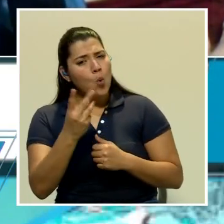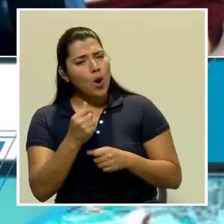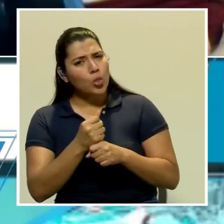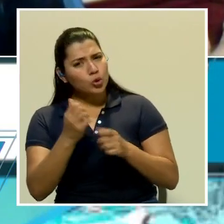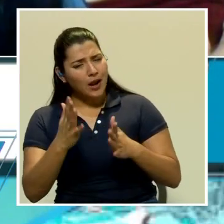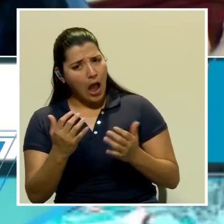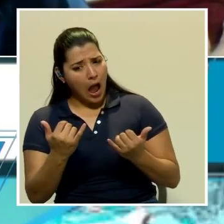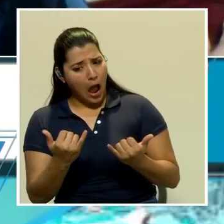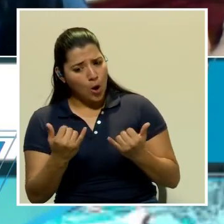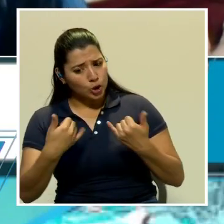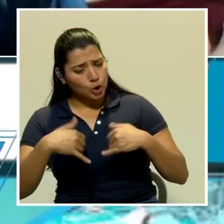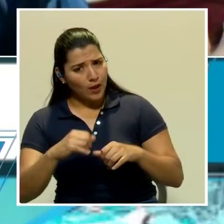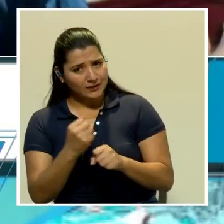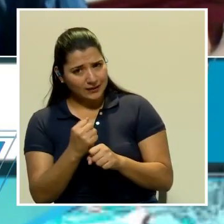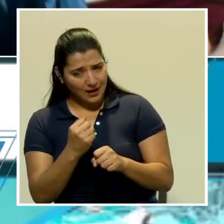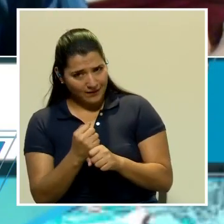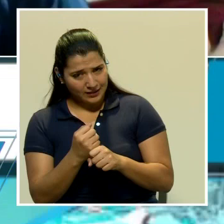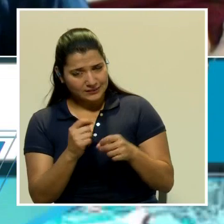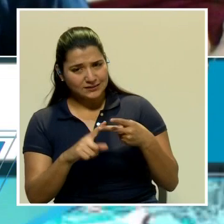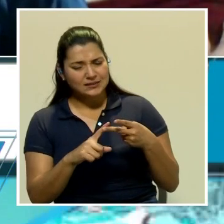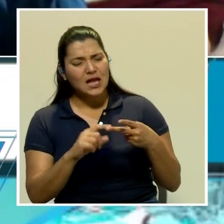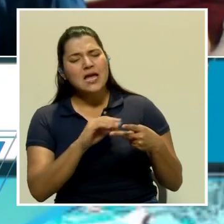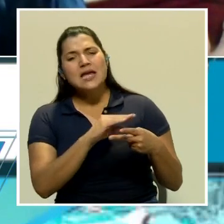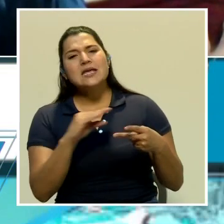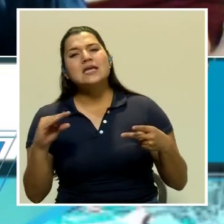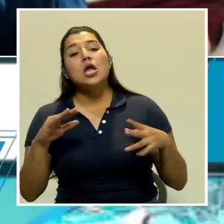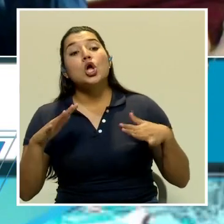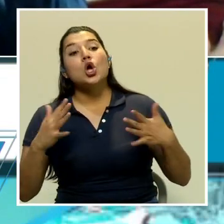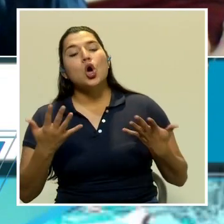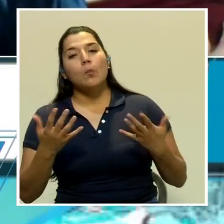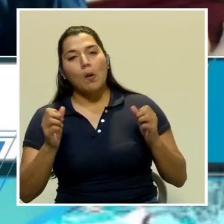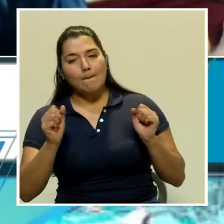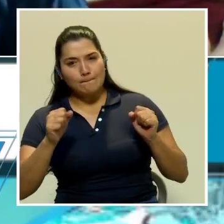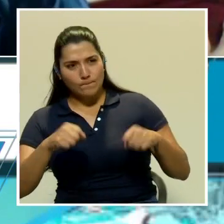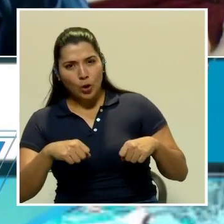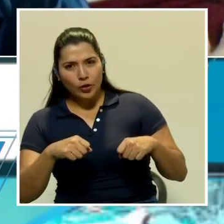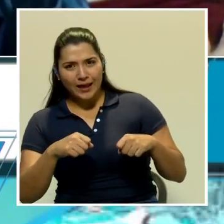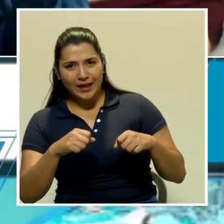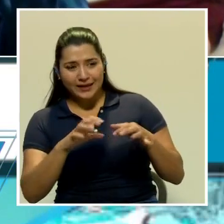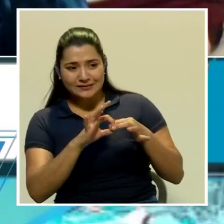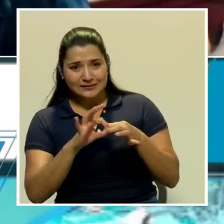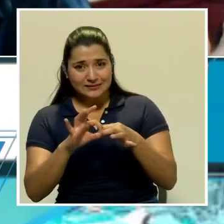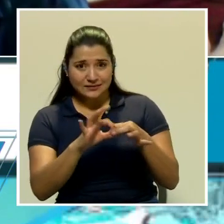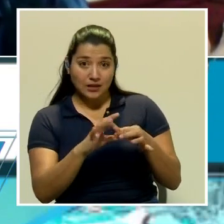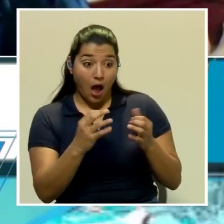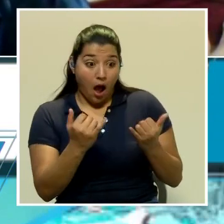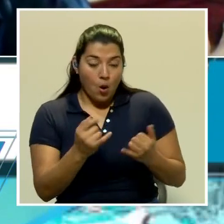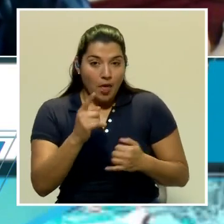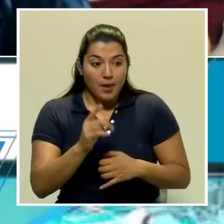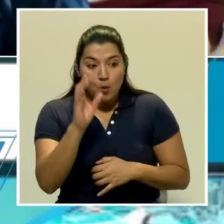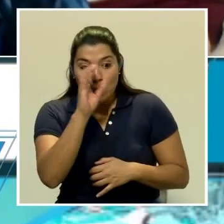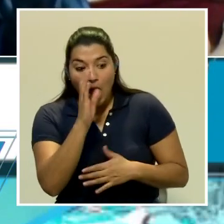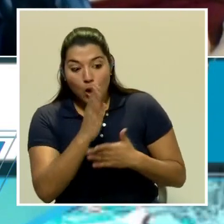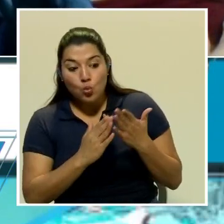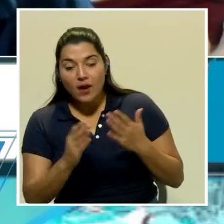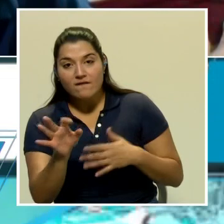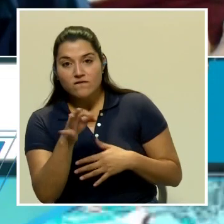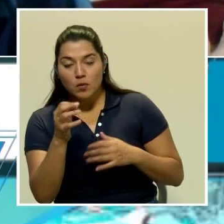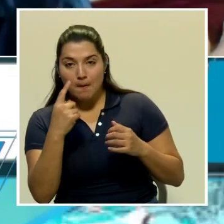de ellas están activas? Y lo más importante, ¿cómo articular ahora que vamos a tener que encontrar una manera de articular